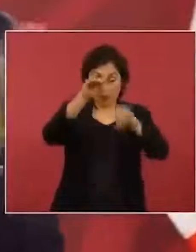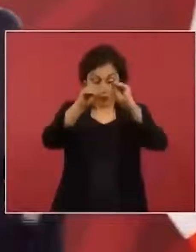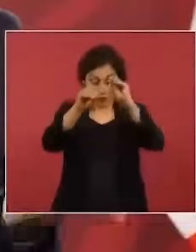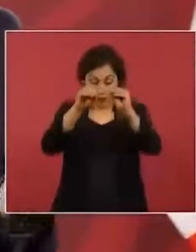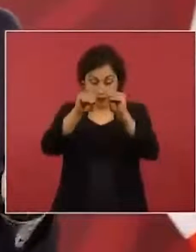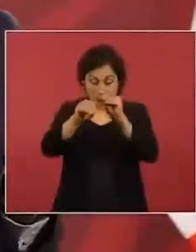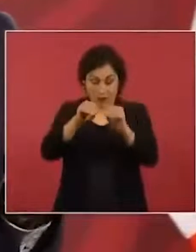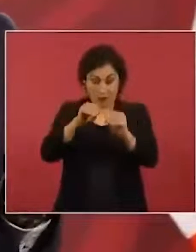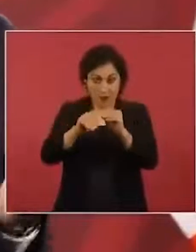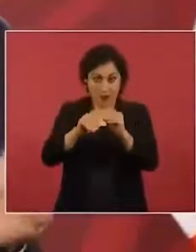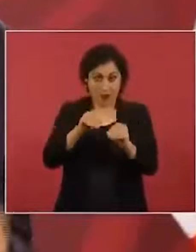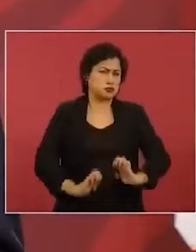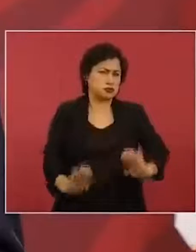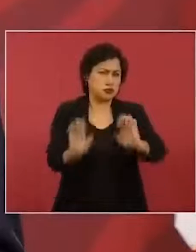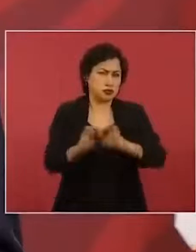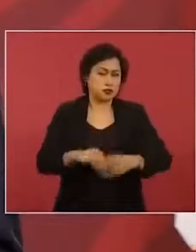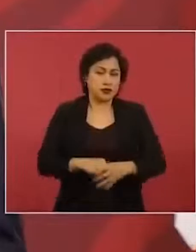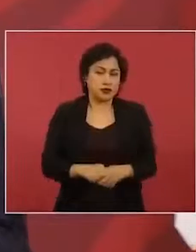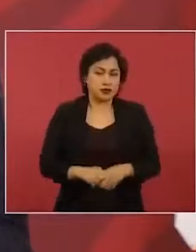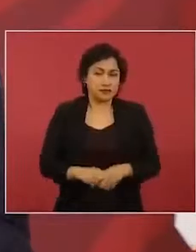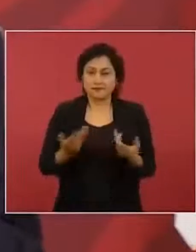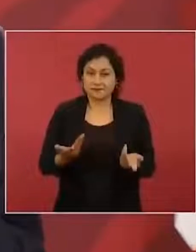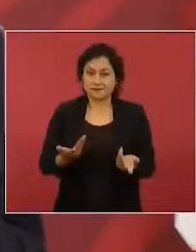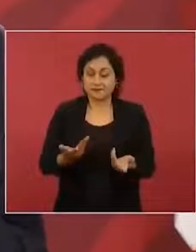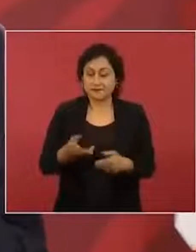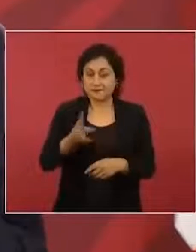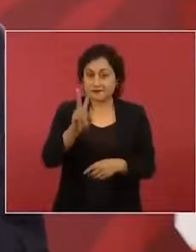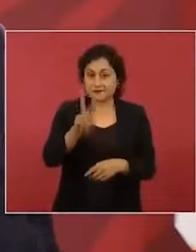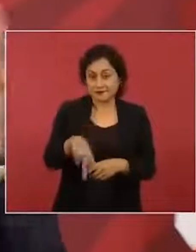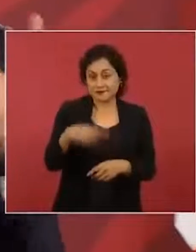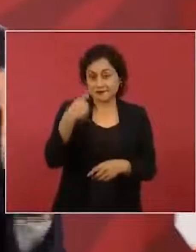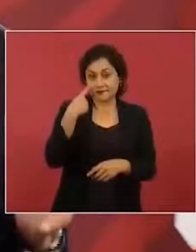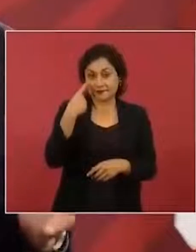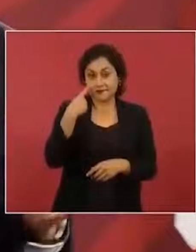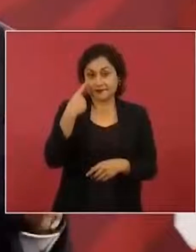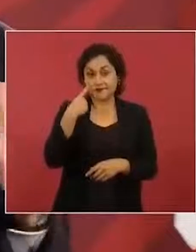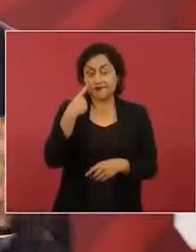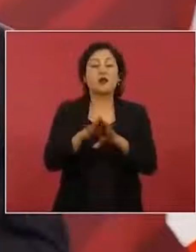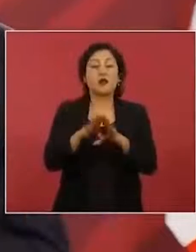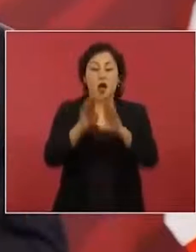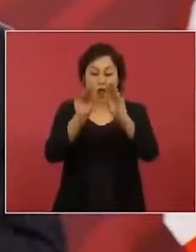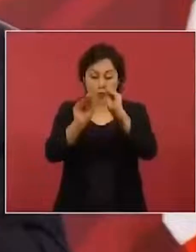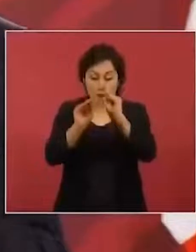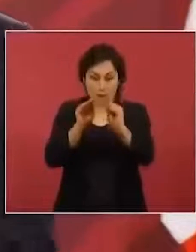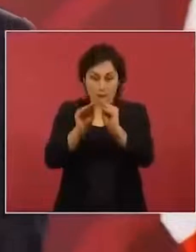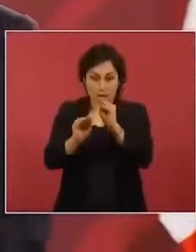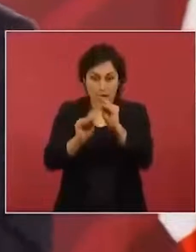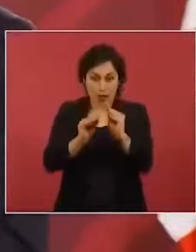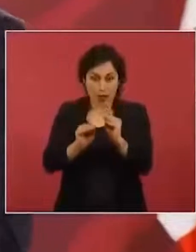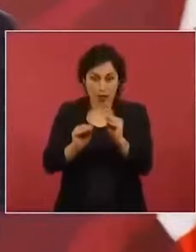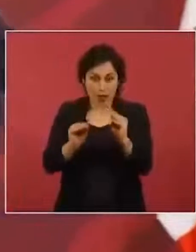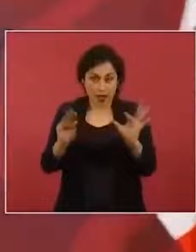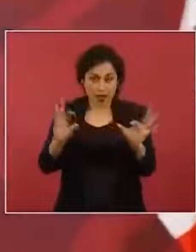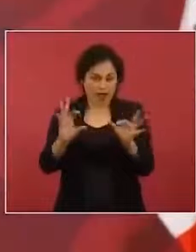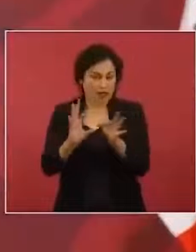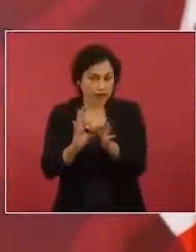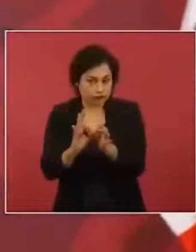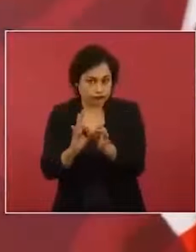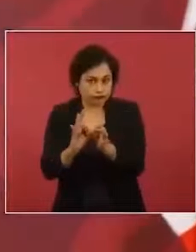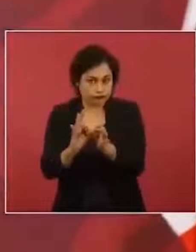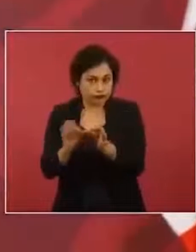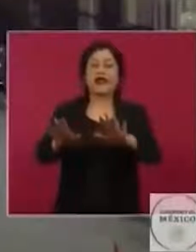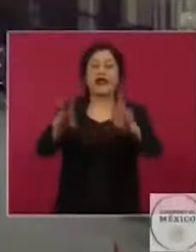muy extravagante y está hecho a la medida, es decir, lo hicieron como lo